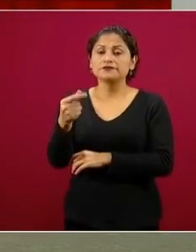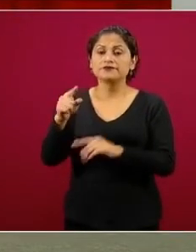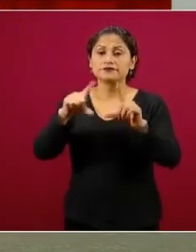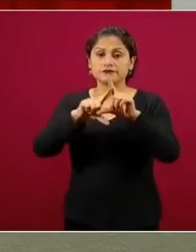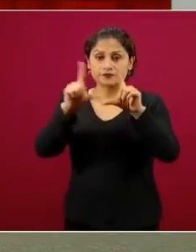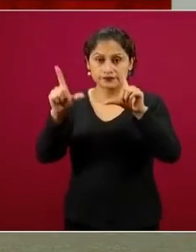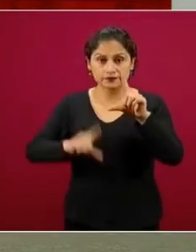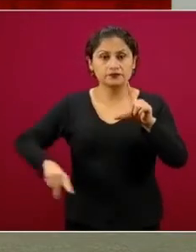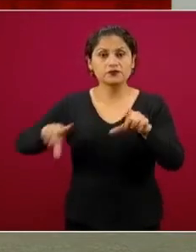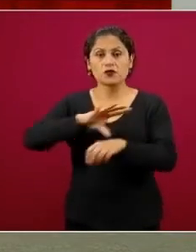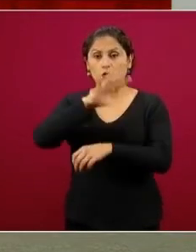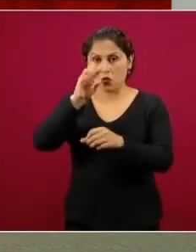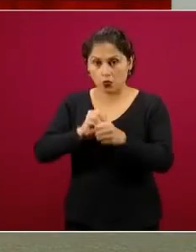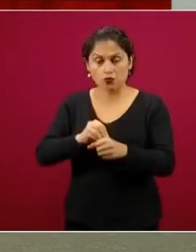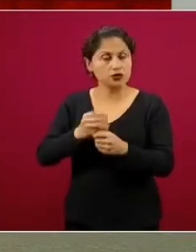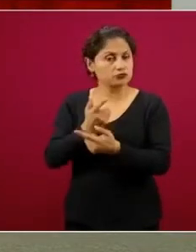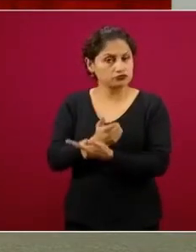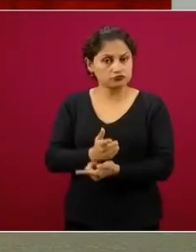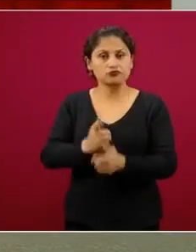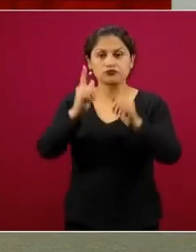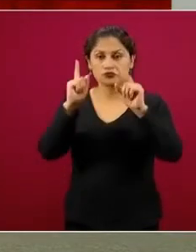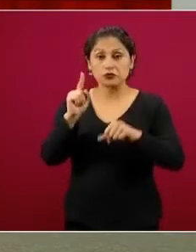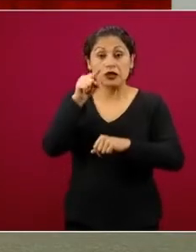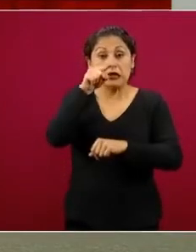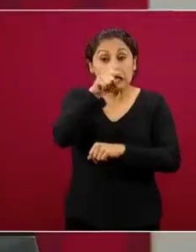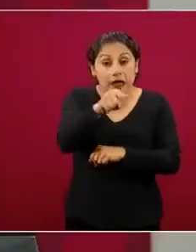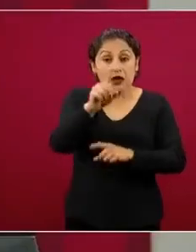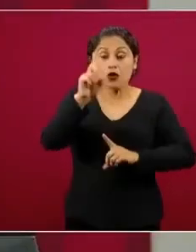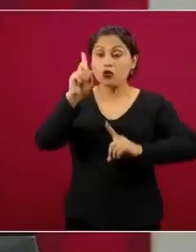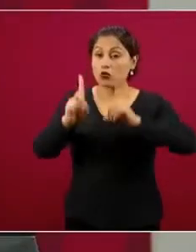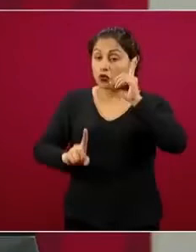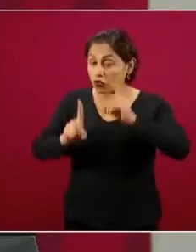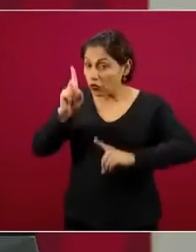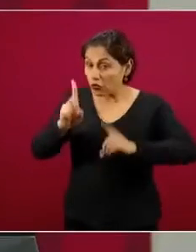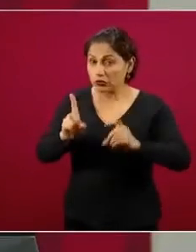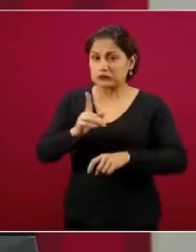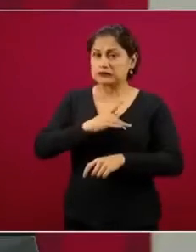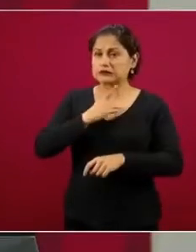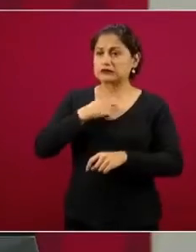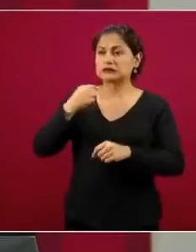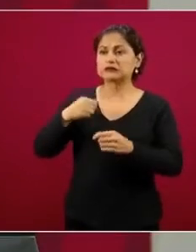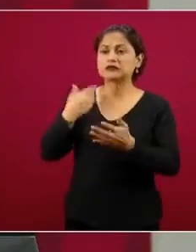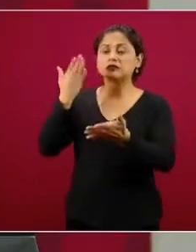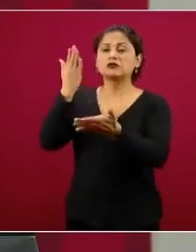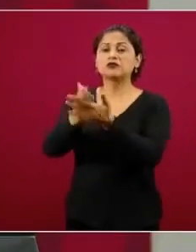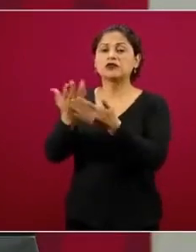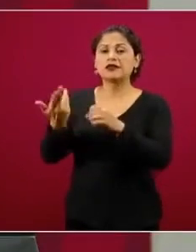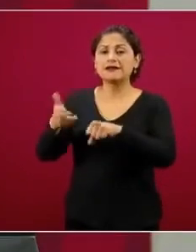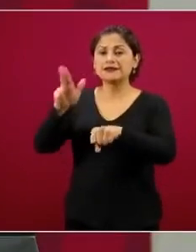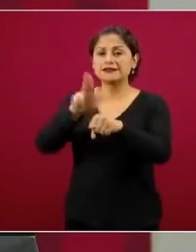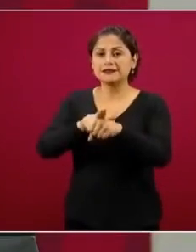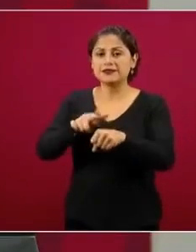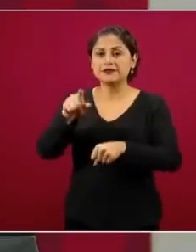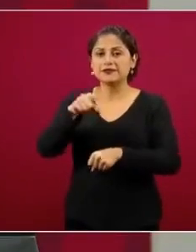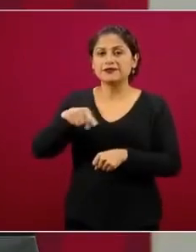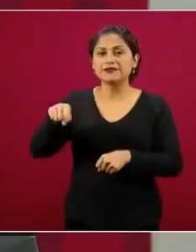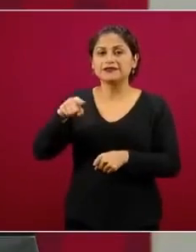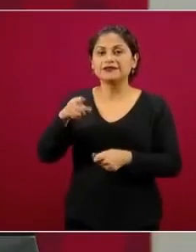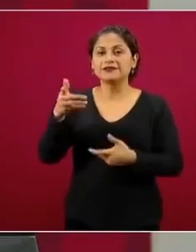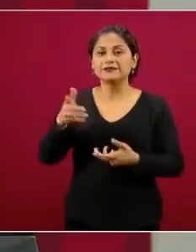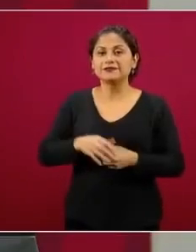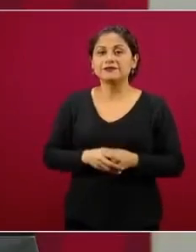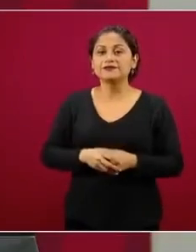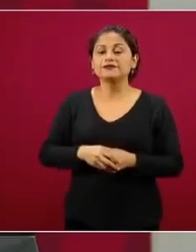Si usted tiene dudas sobre qué debe hacer, en dónde se debe atender, para usted, para un familiar, para un ser querido, para